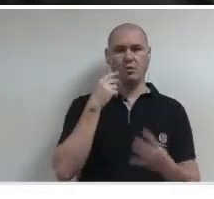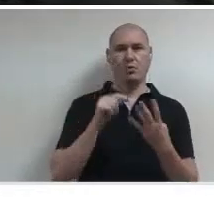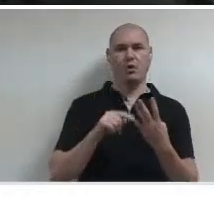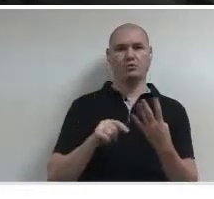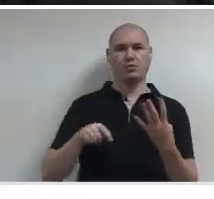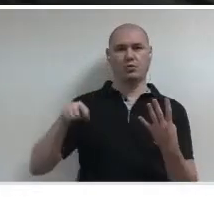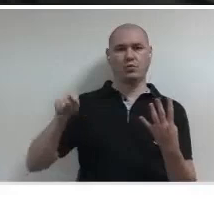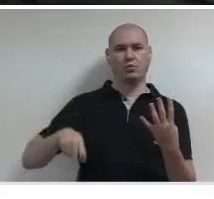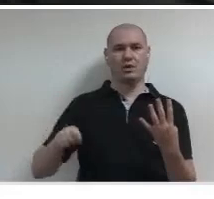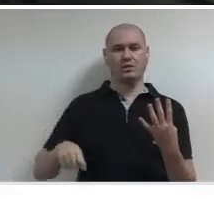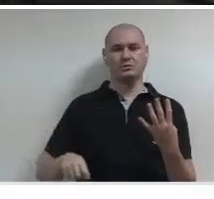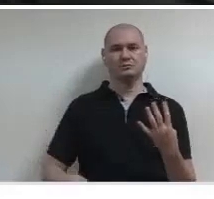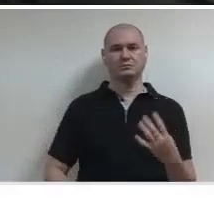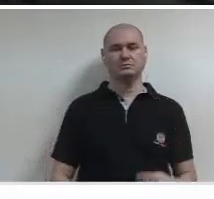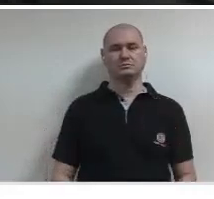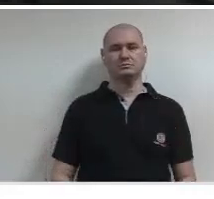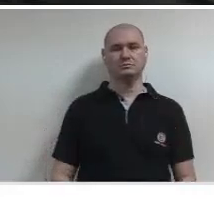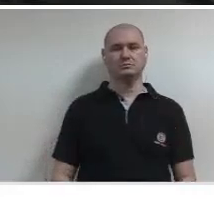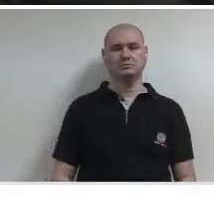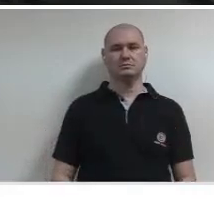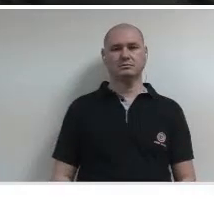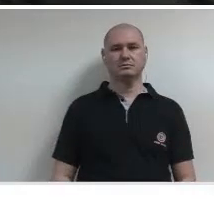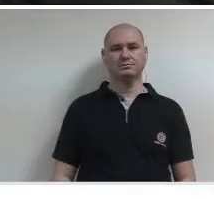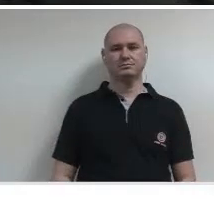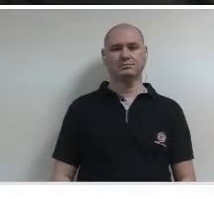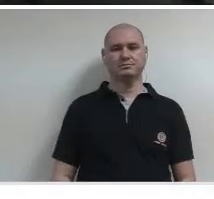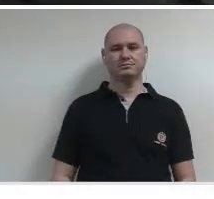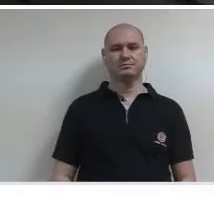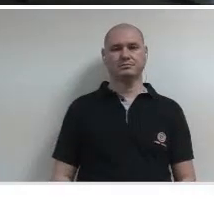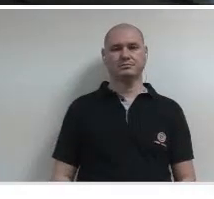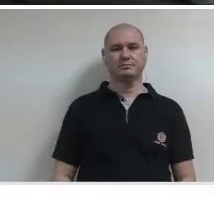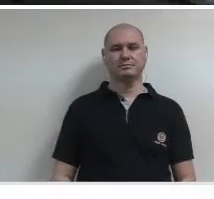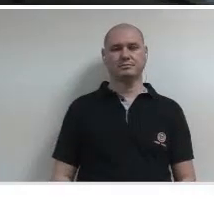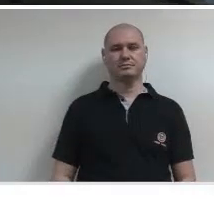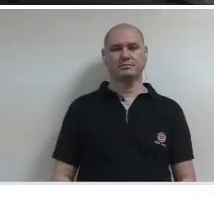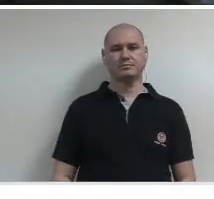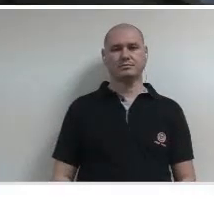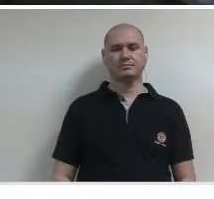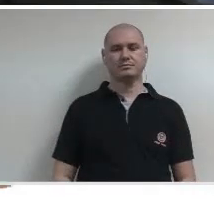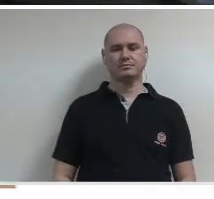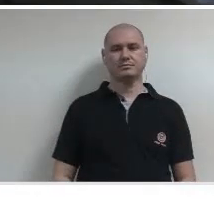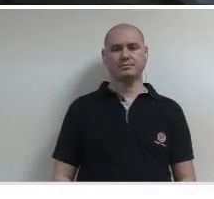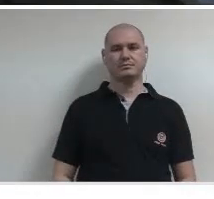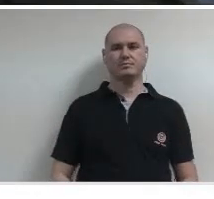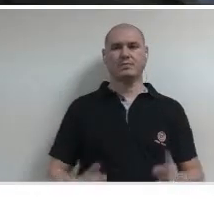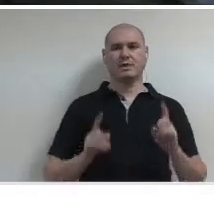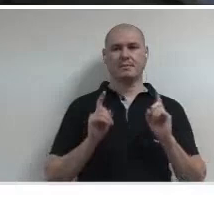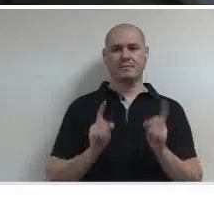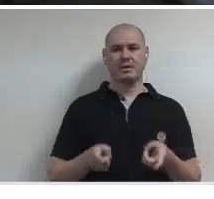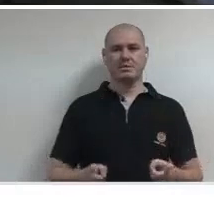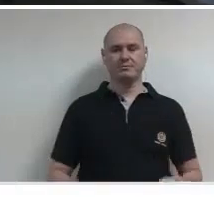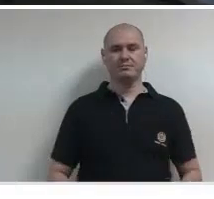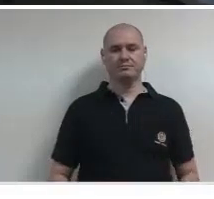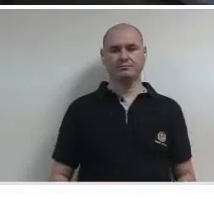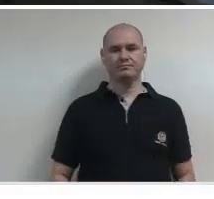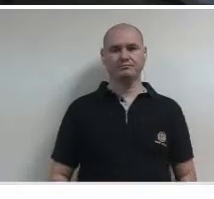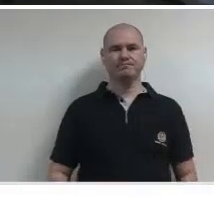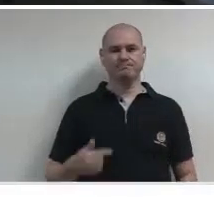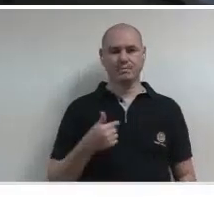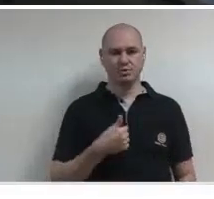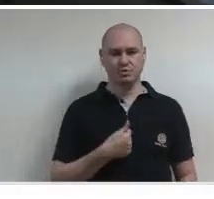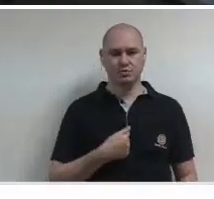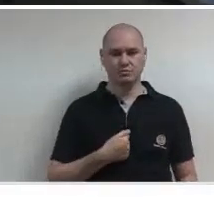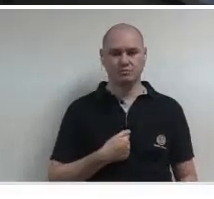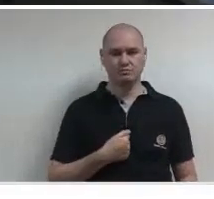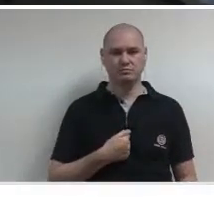Ja, UPP ya inda curio IPTI juez, ya perdé curio a poca tuba hubo, UPE a